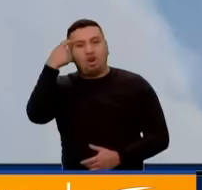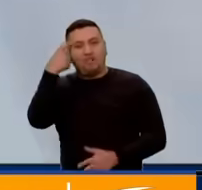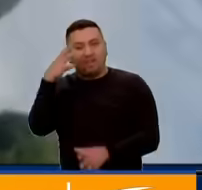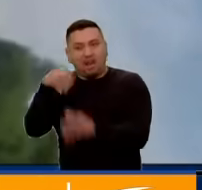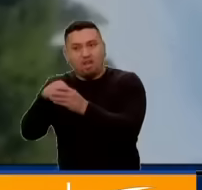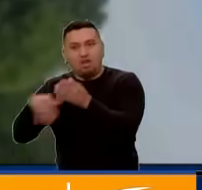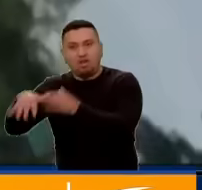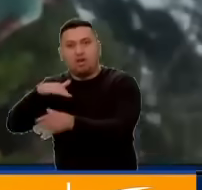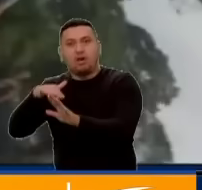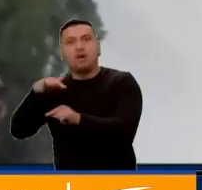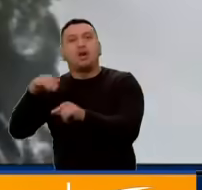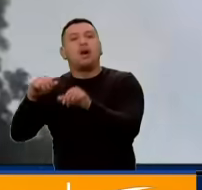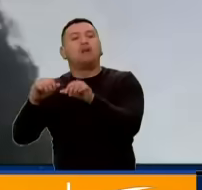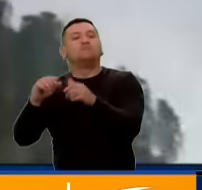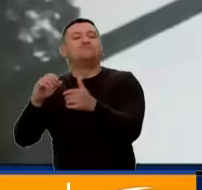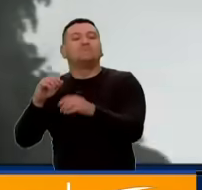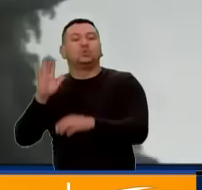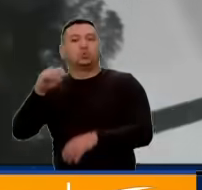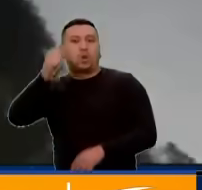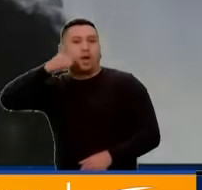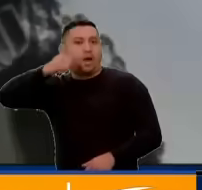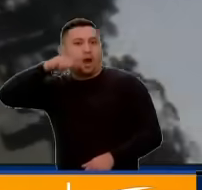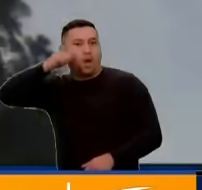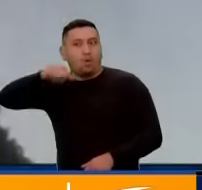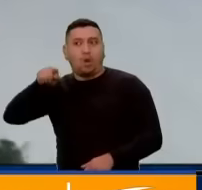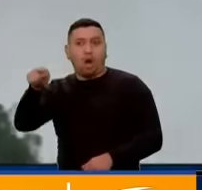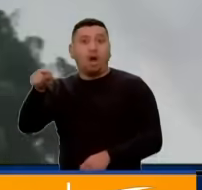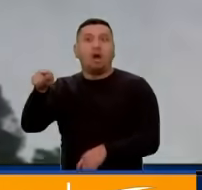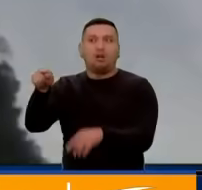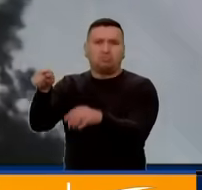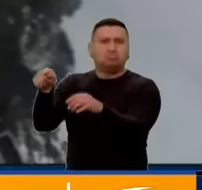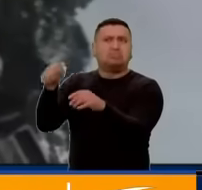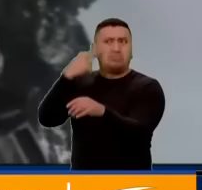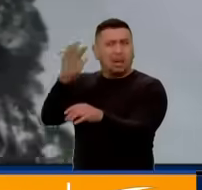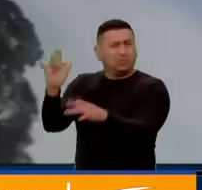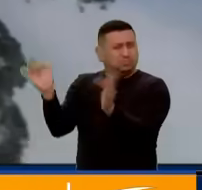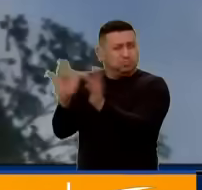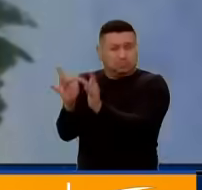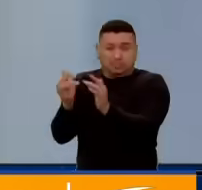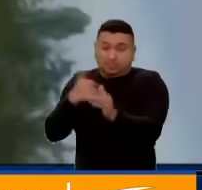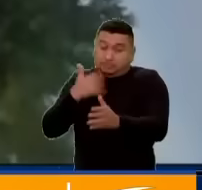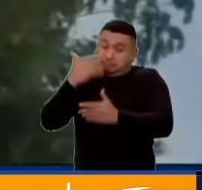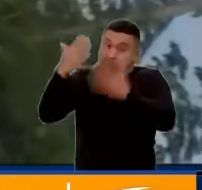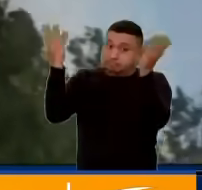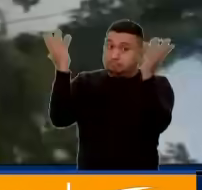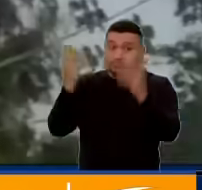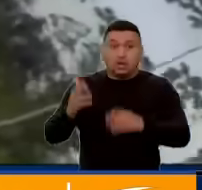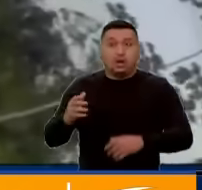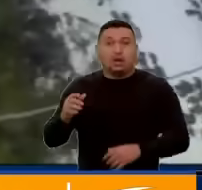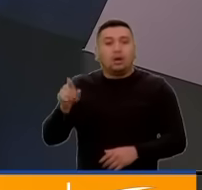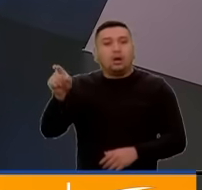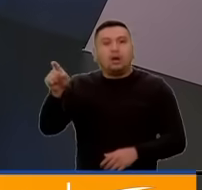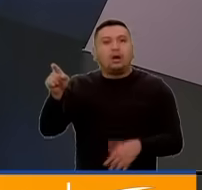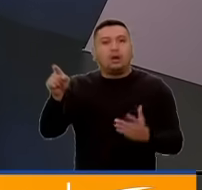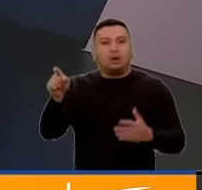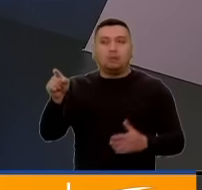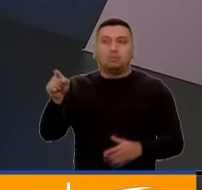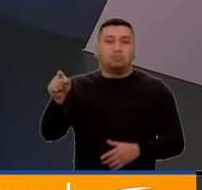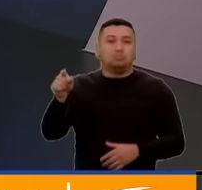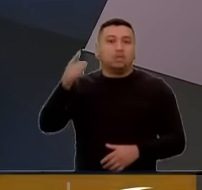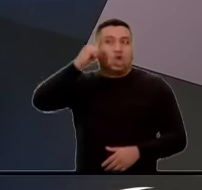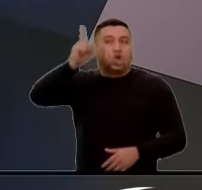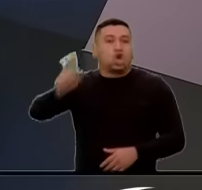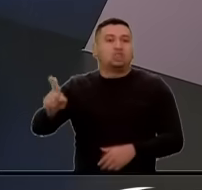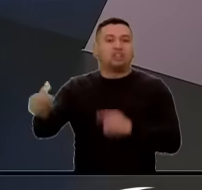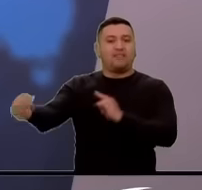grupo, pues que era Luis Naranjo la persona que tenían ahí en sus manos. ¿Usted qué le dijo? Que usted les